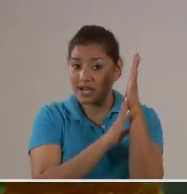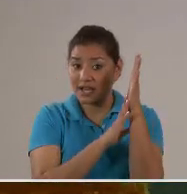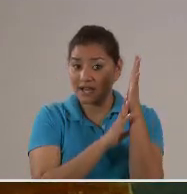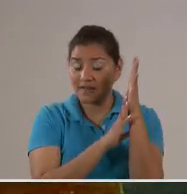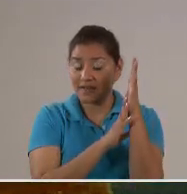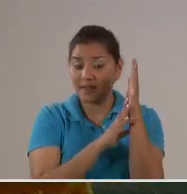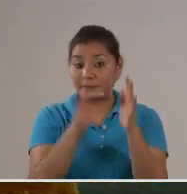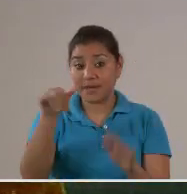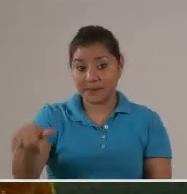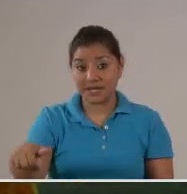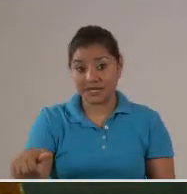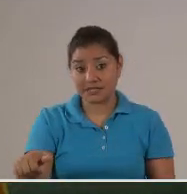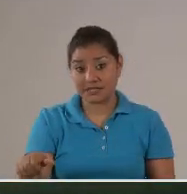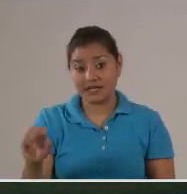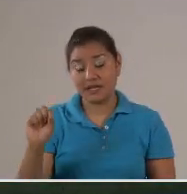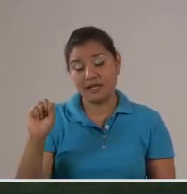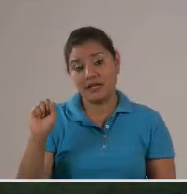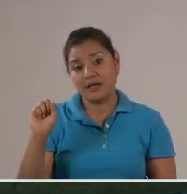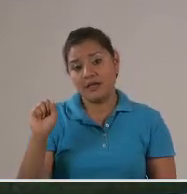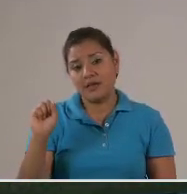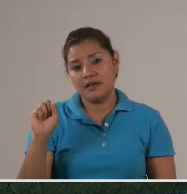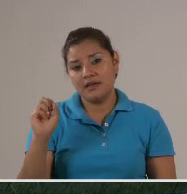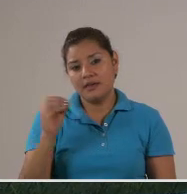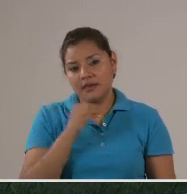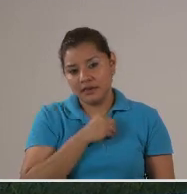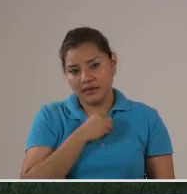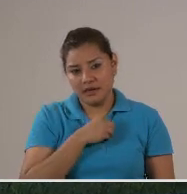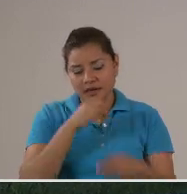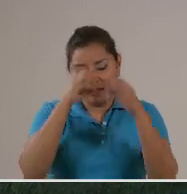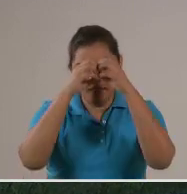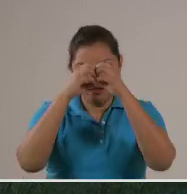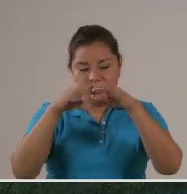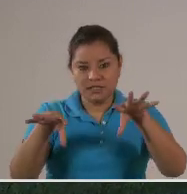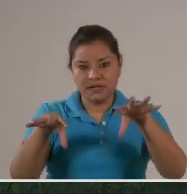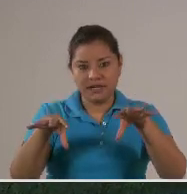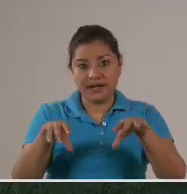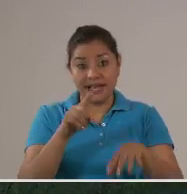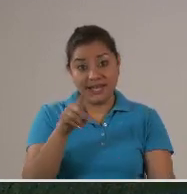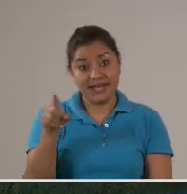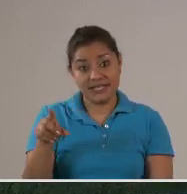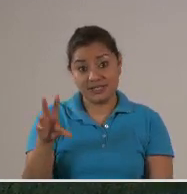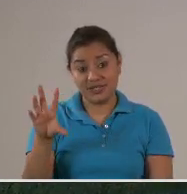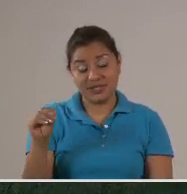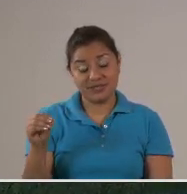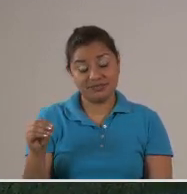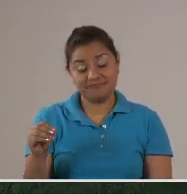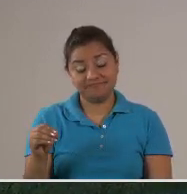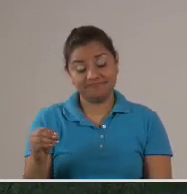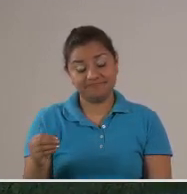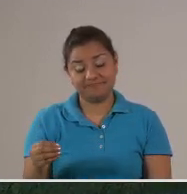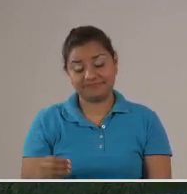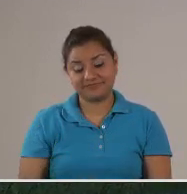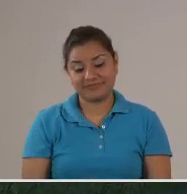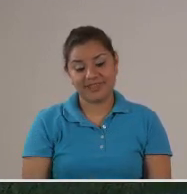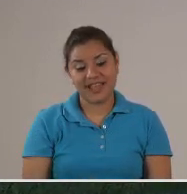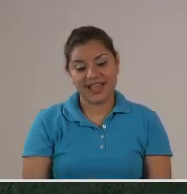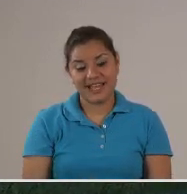destruir pero yo le tengo una buena noticia eso no se va a